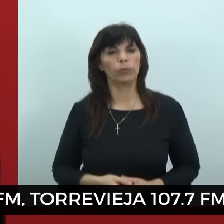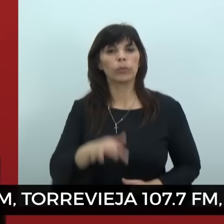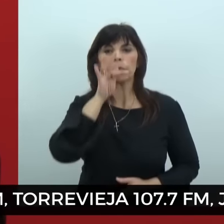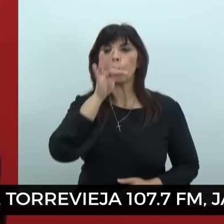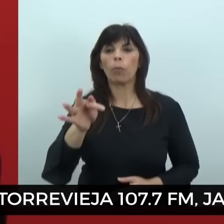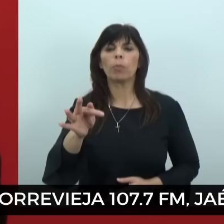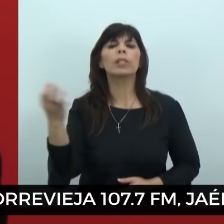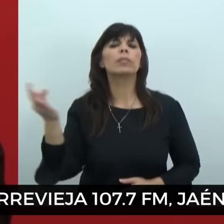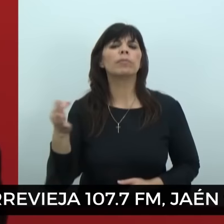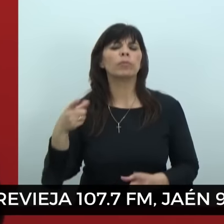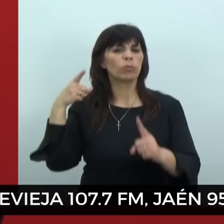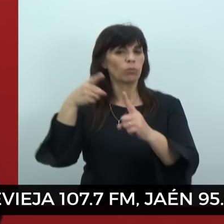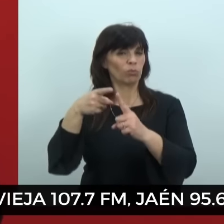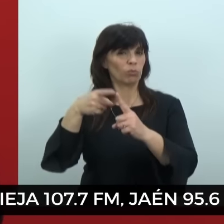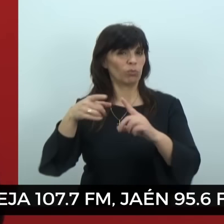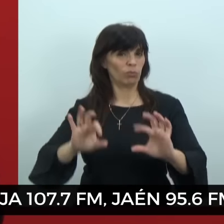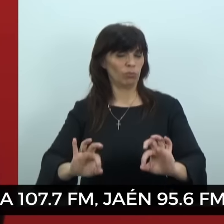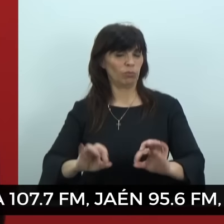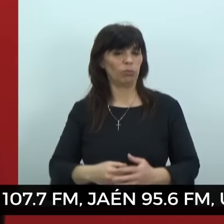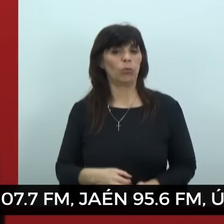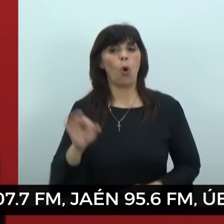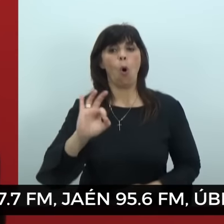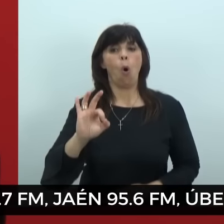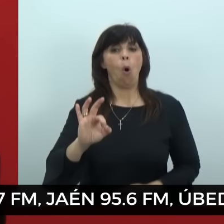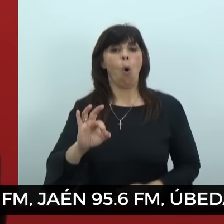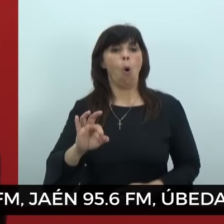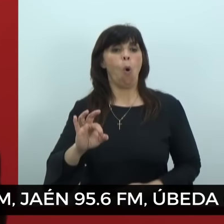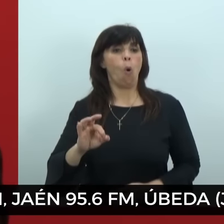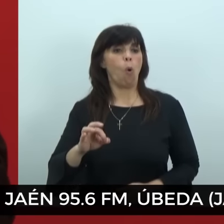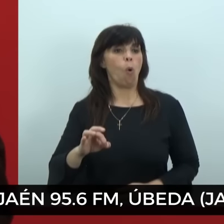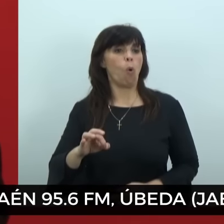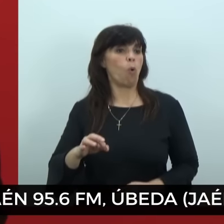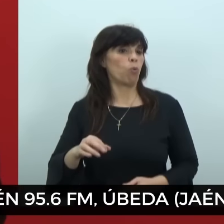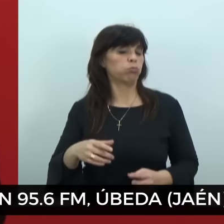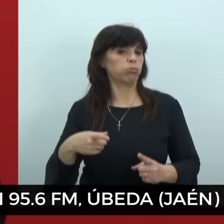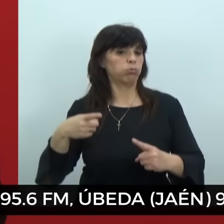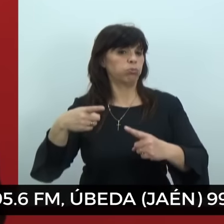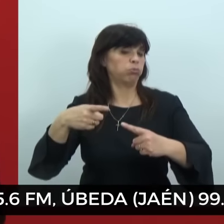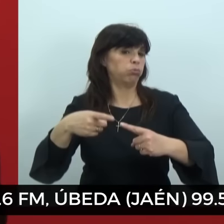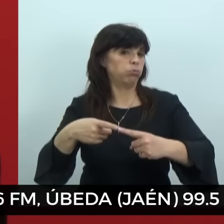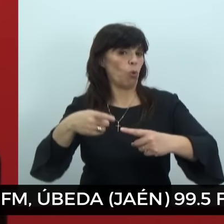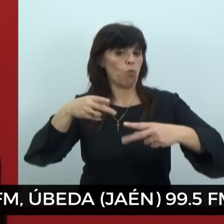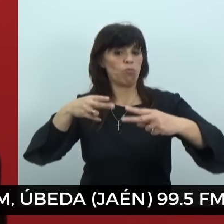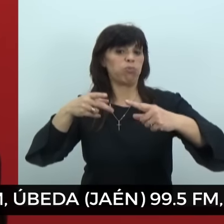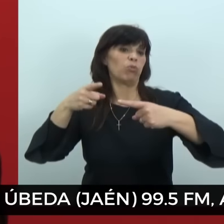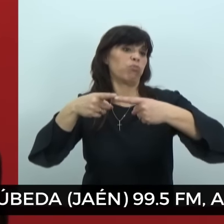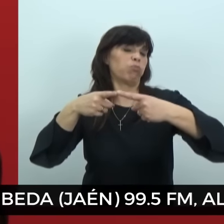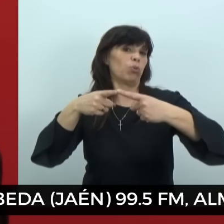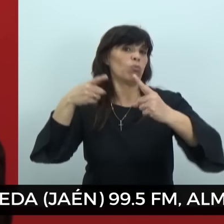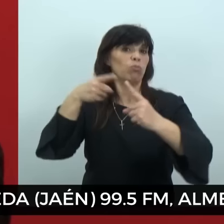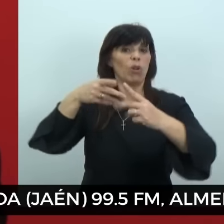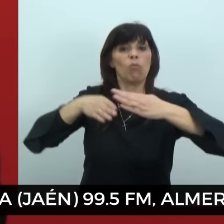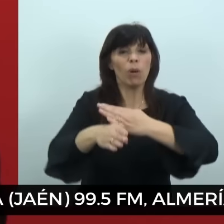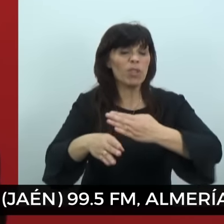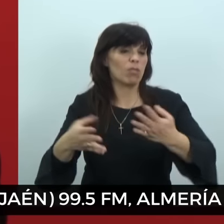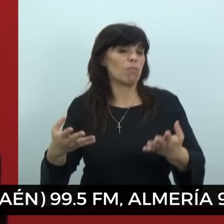propósito. Una promesa es una meta. Una promesa es un proceso.